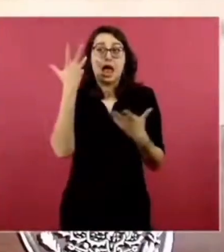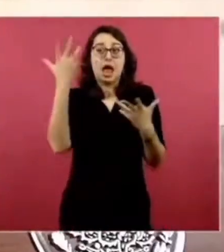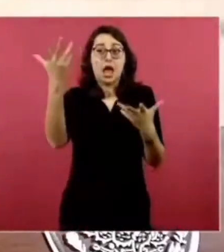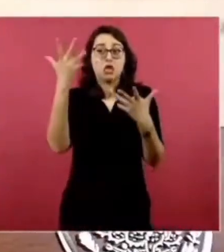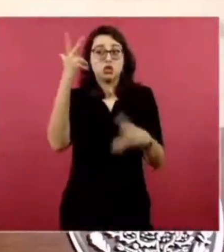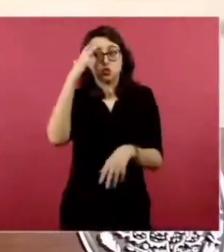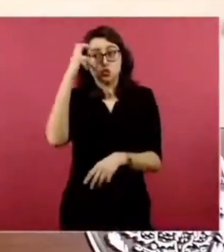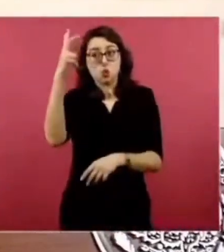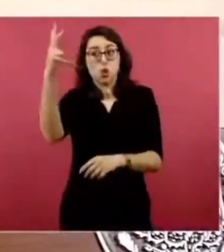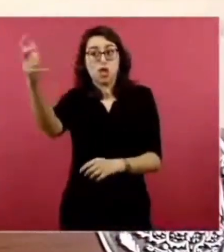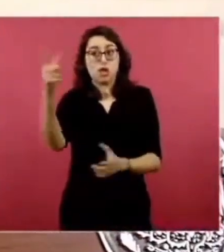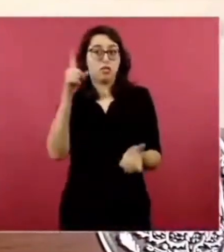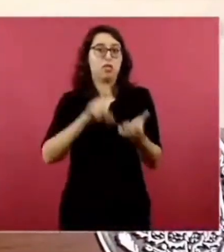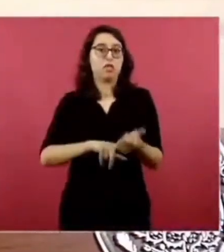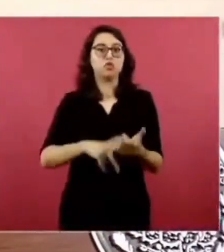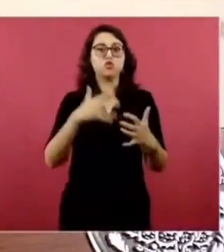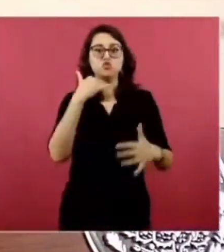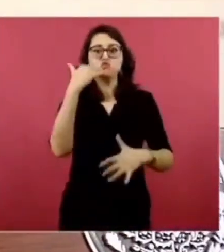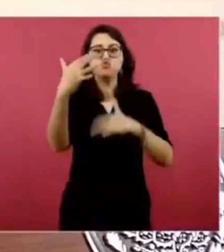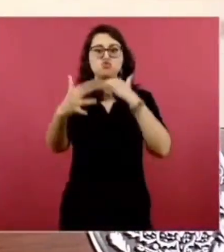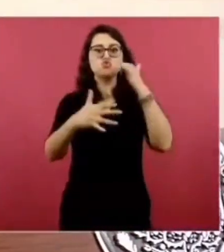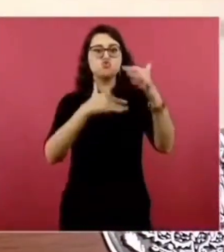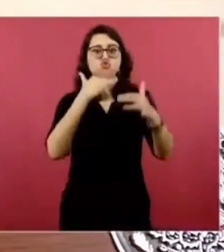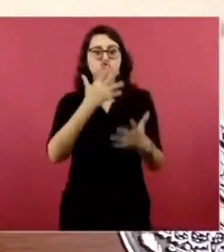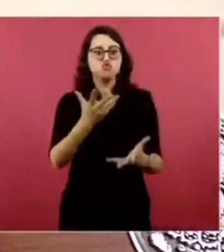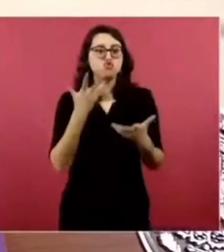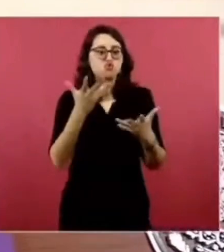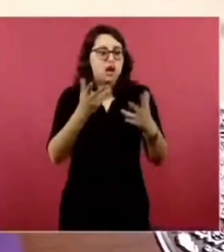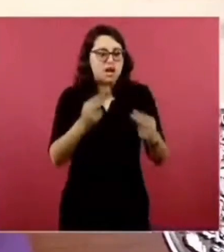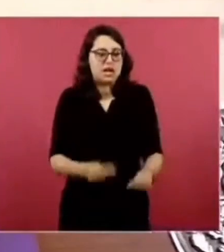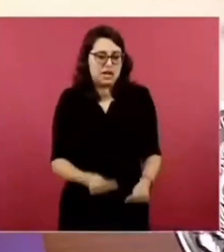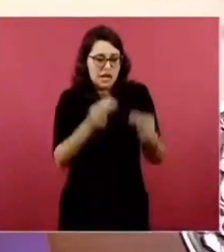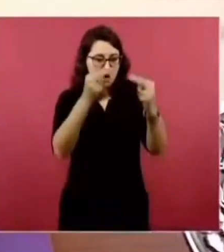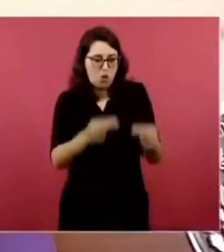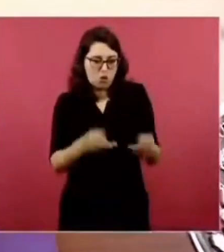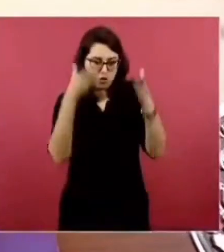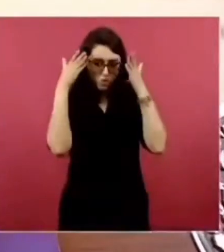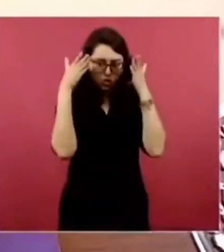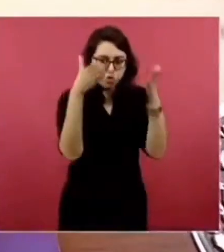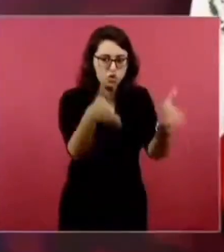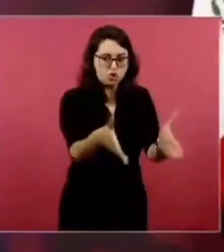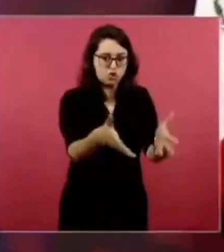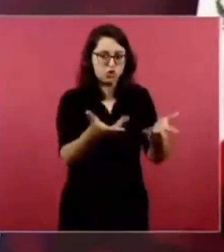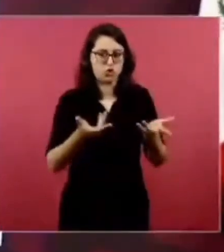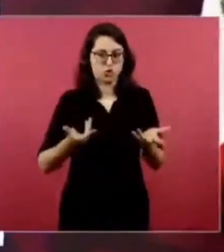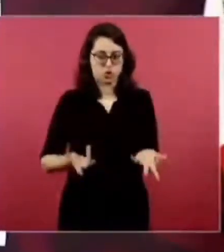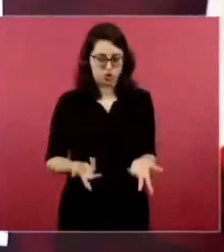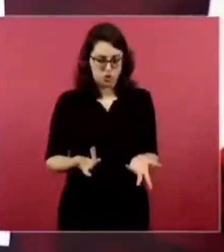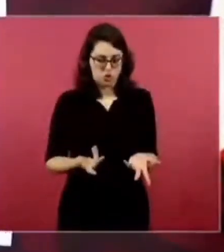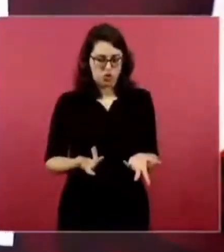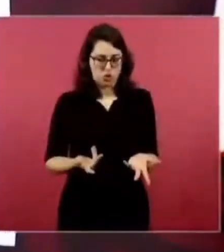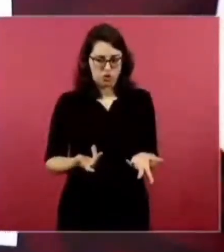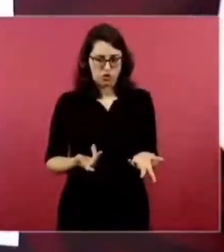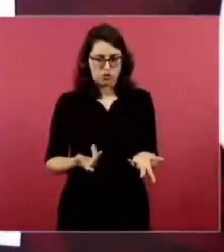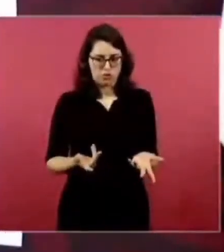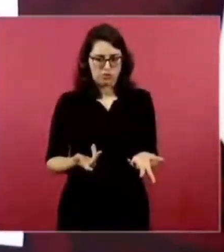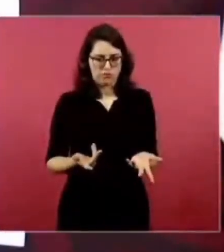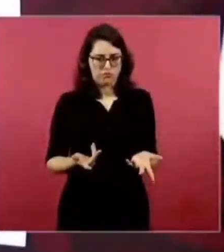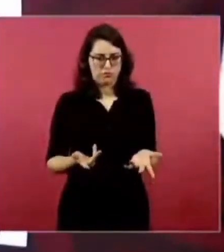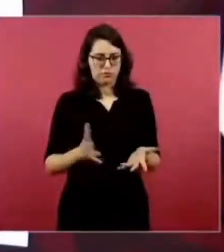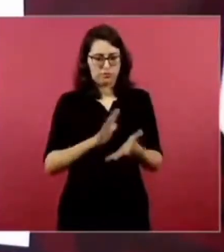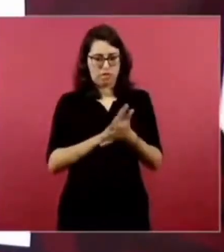hecho para beneficio de una minoría, para beneficio